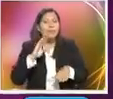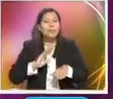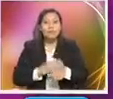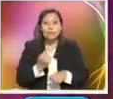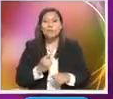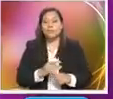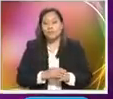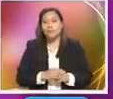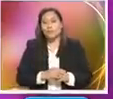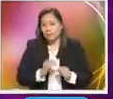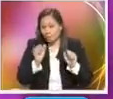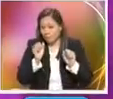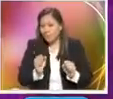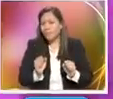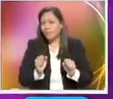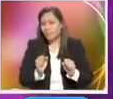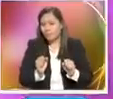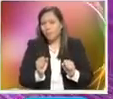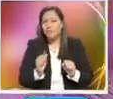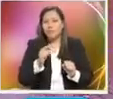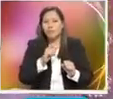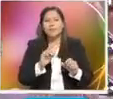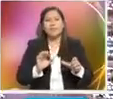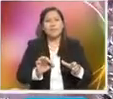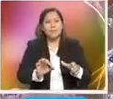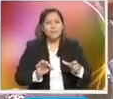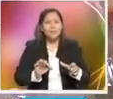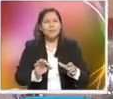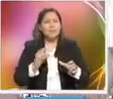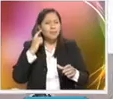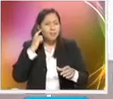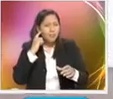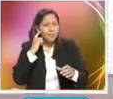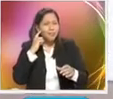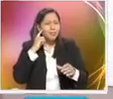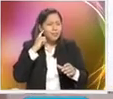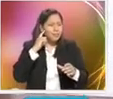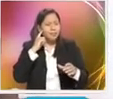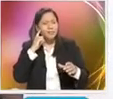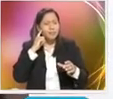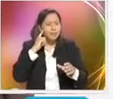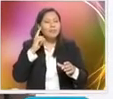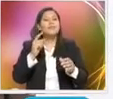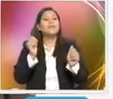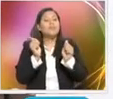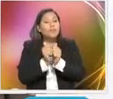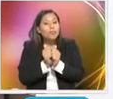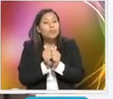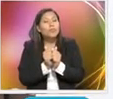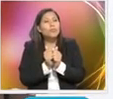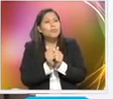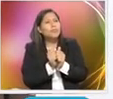Porque seguramente los ritmos, algunos sonidos están acompañados